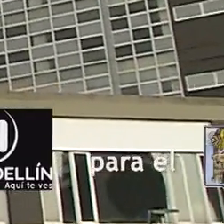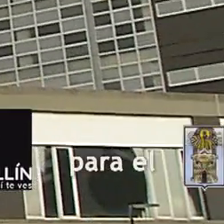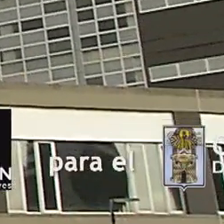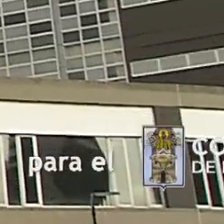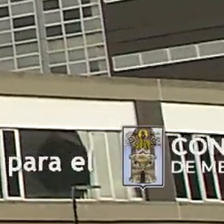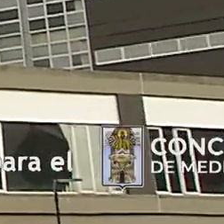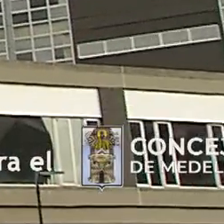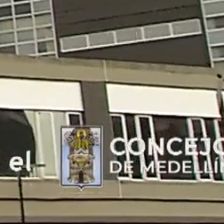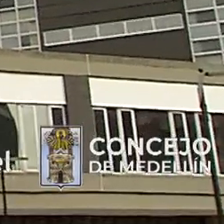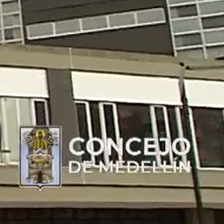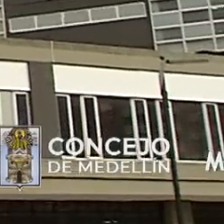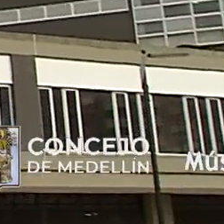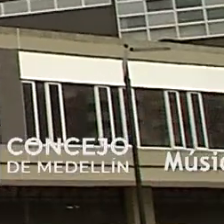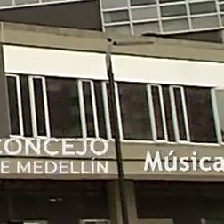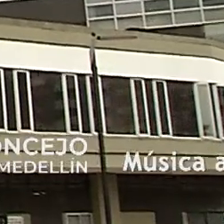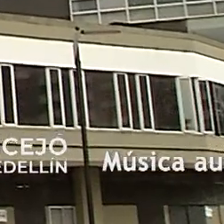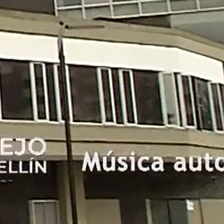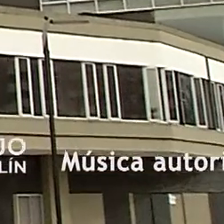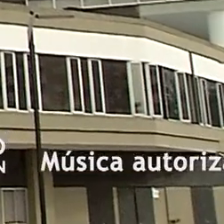¡Gracias!